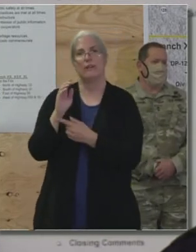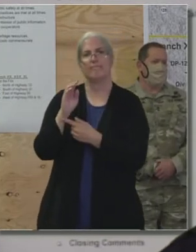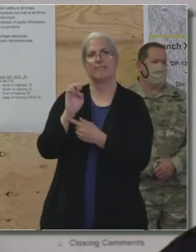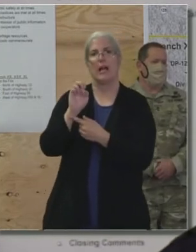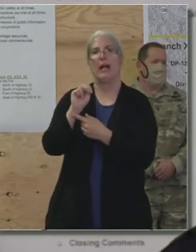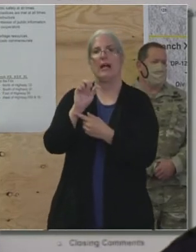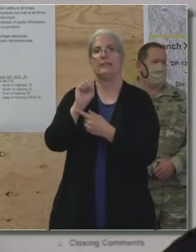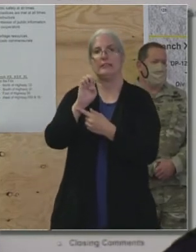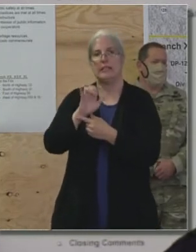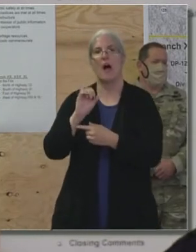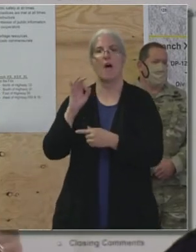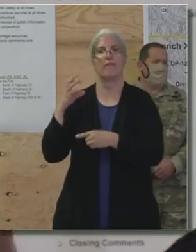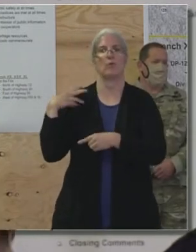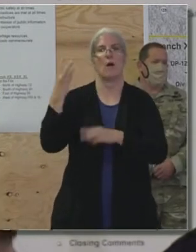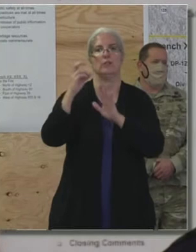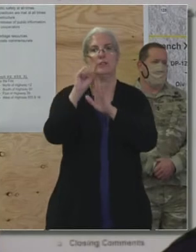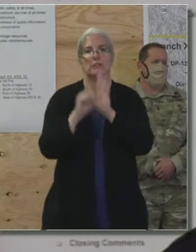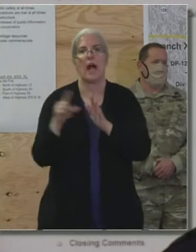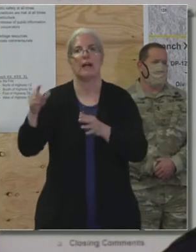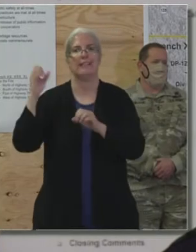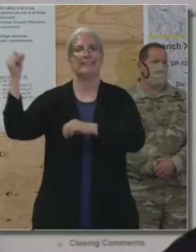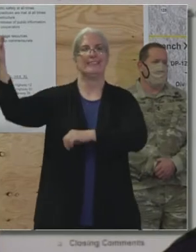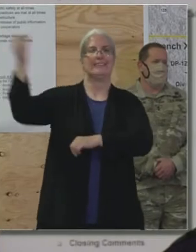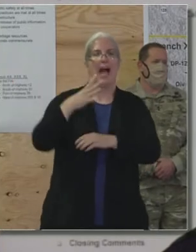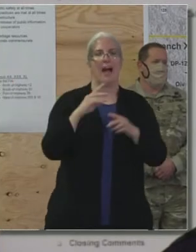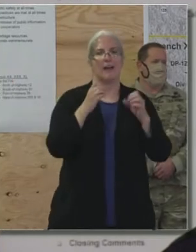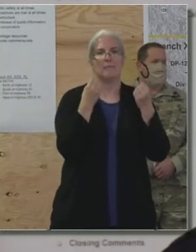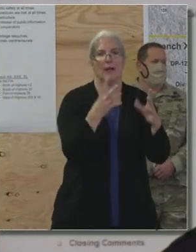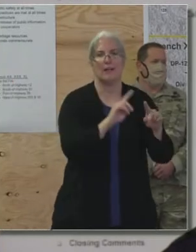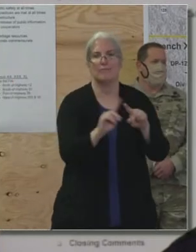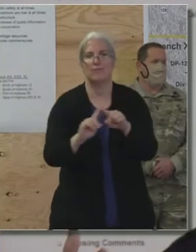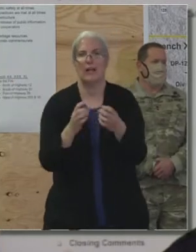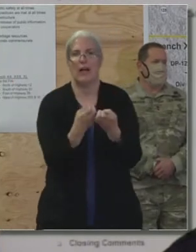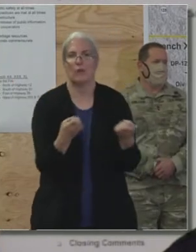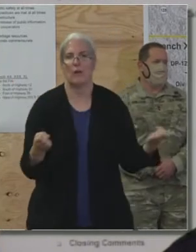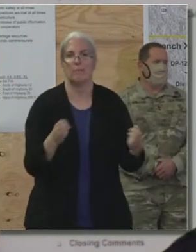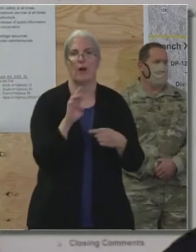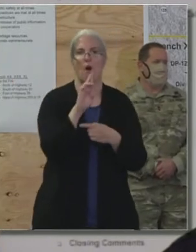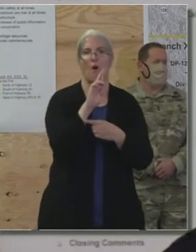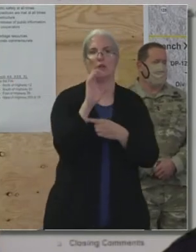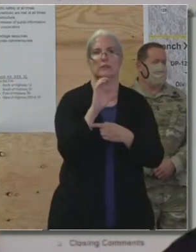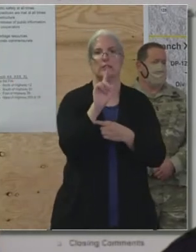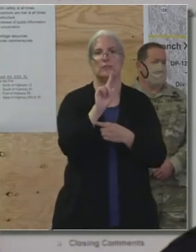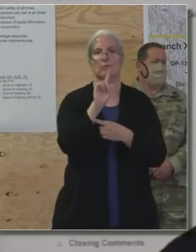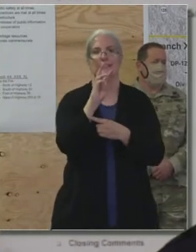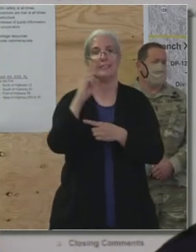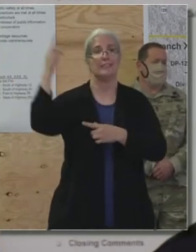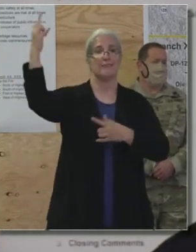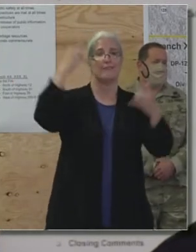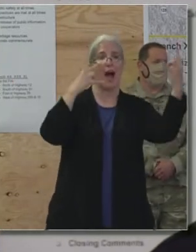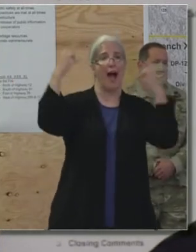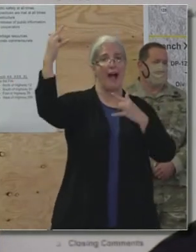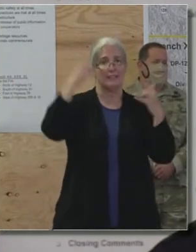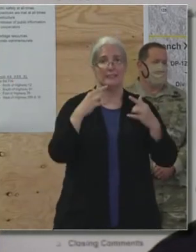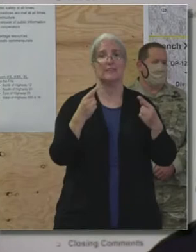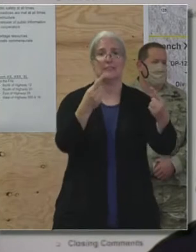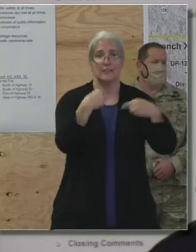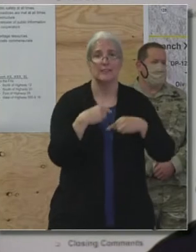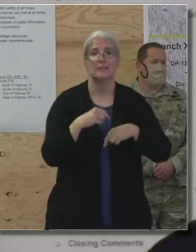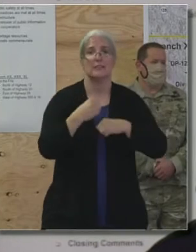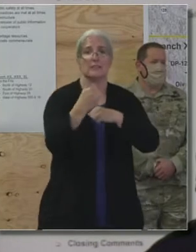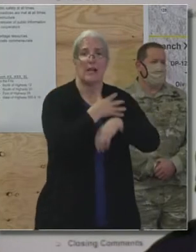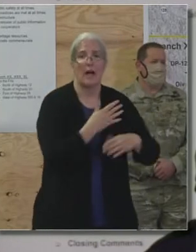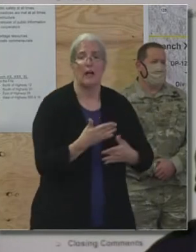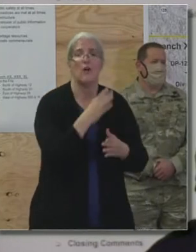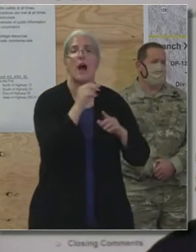enviarnos un equipo de vigilancia incluyendo rc 26 aviones y también la ayuda